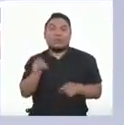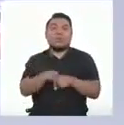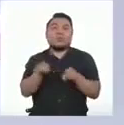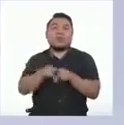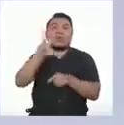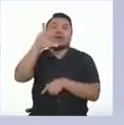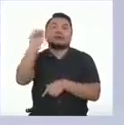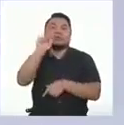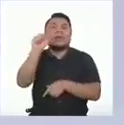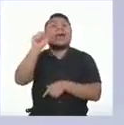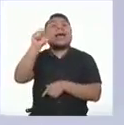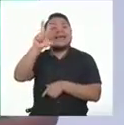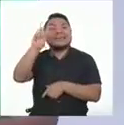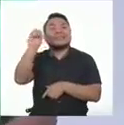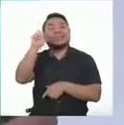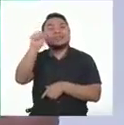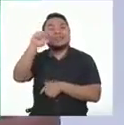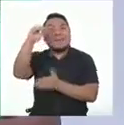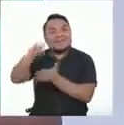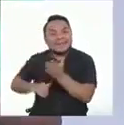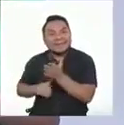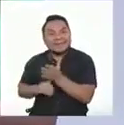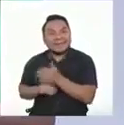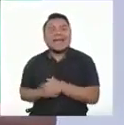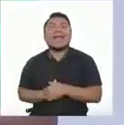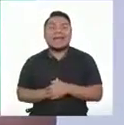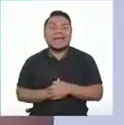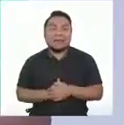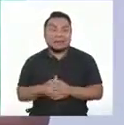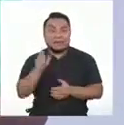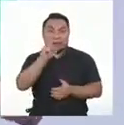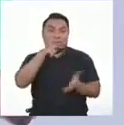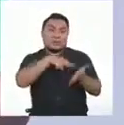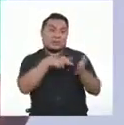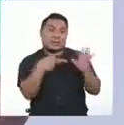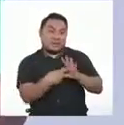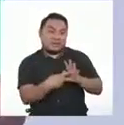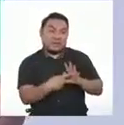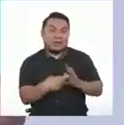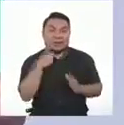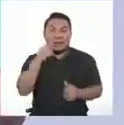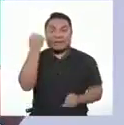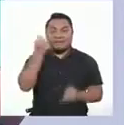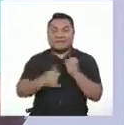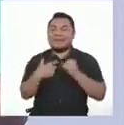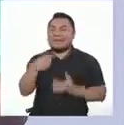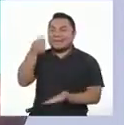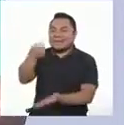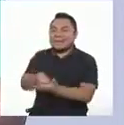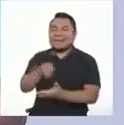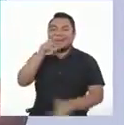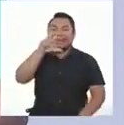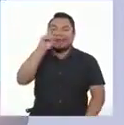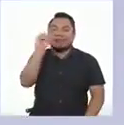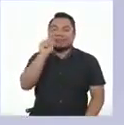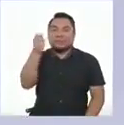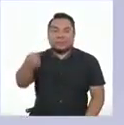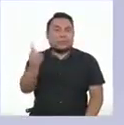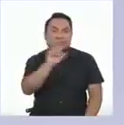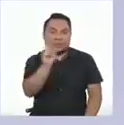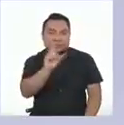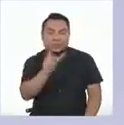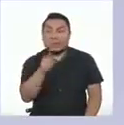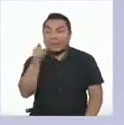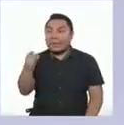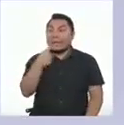30 soles. Así es, pero eso no quiere decir que el precio final sea de 30 soles. Como